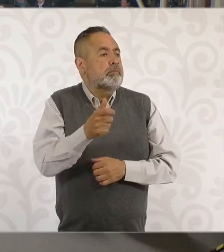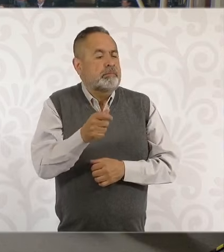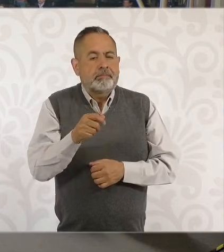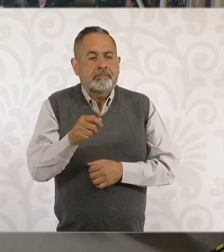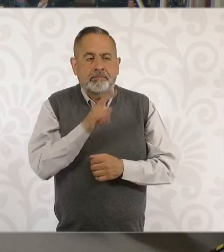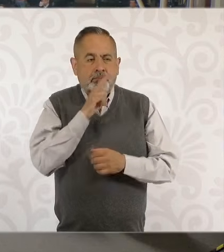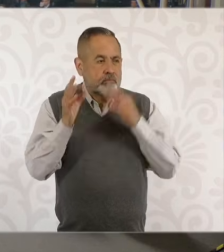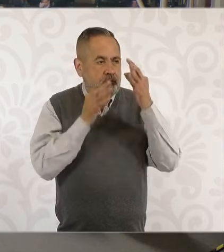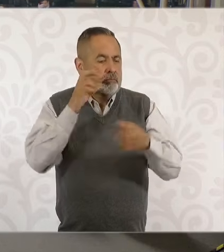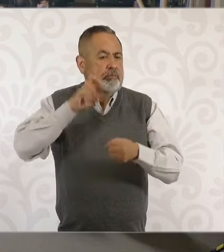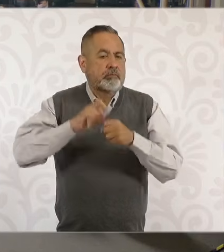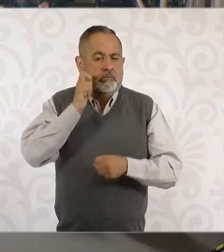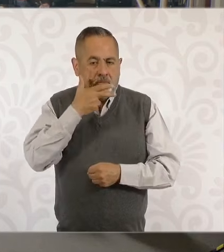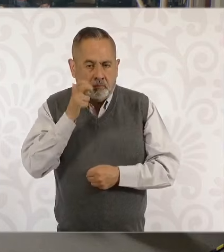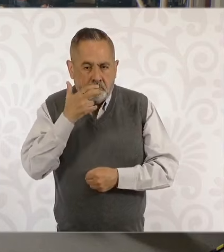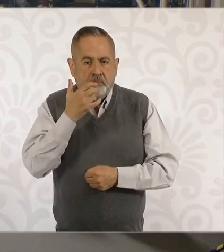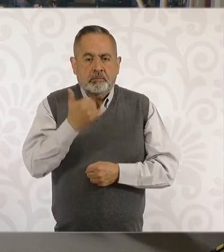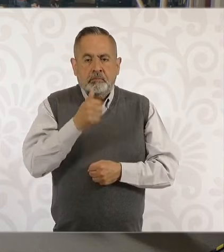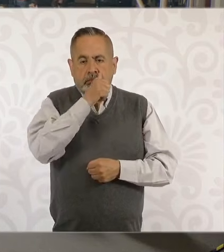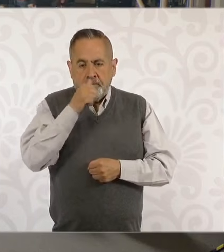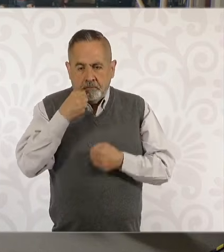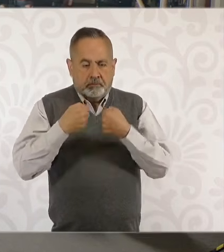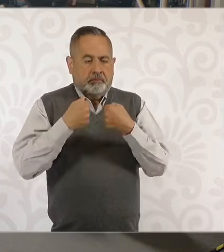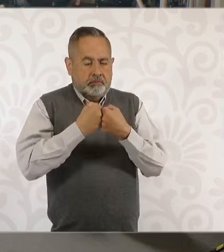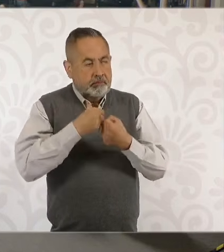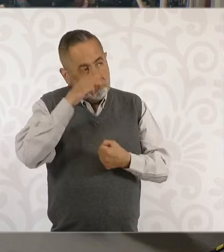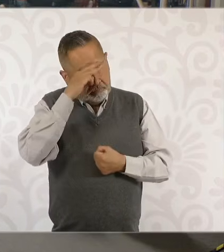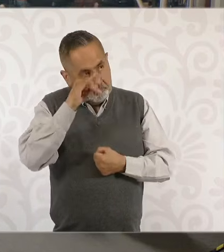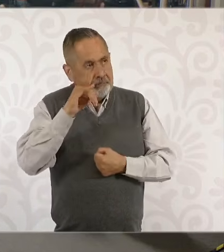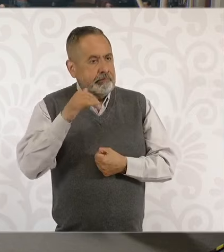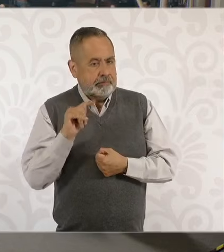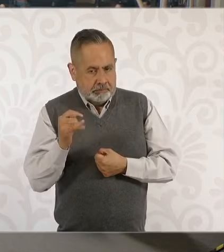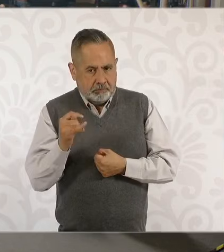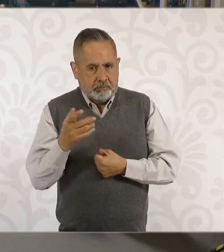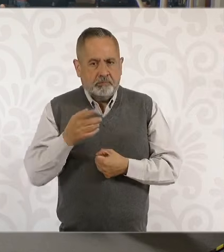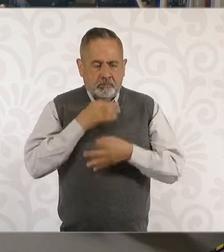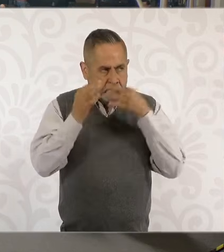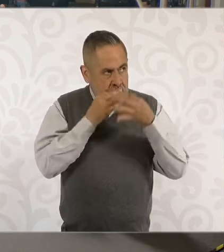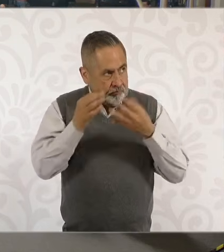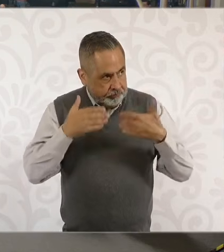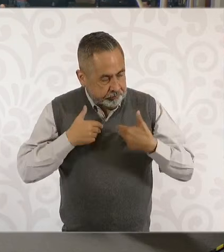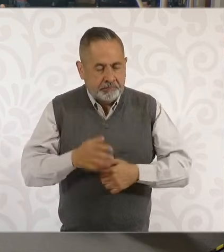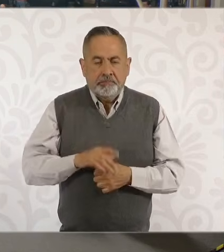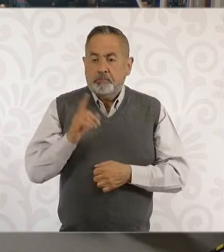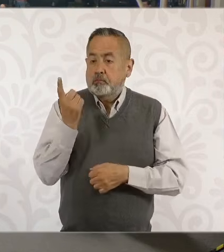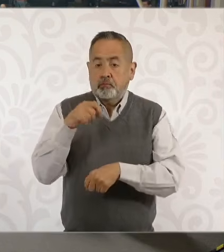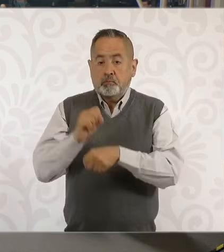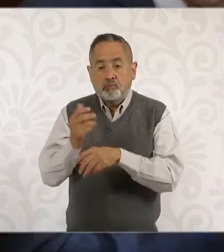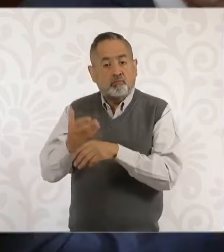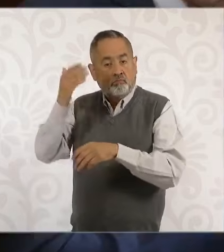transmite en el estado de Chihuahua y en Juárez y en los municipios fronterizos de Mexicali y Tijuana. Presidenta, la semana pasada, tras la